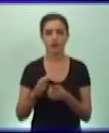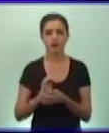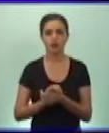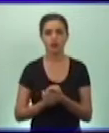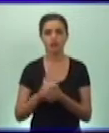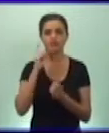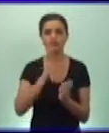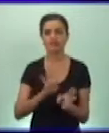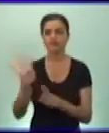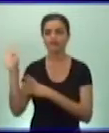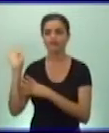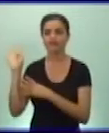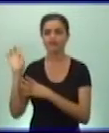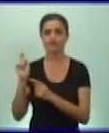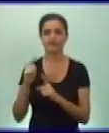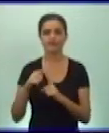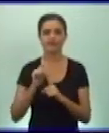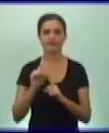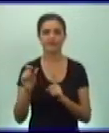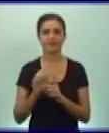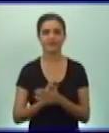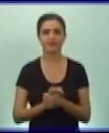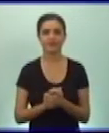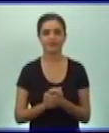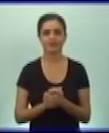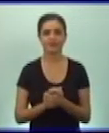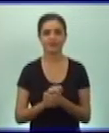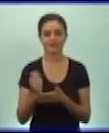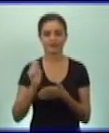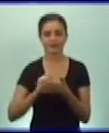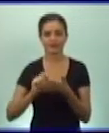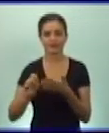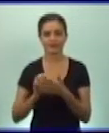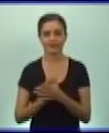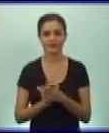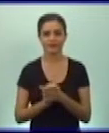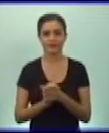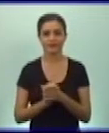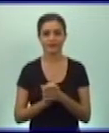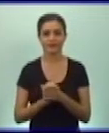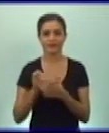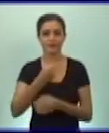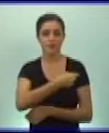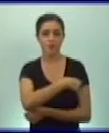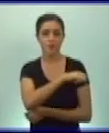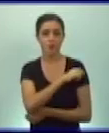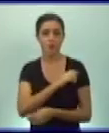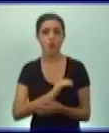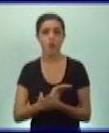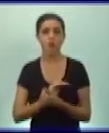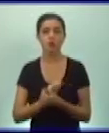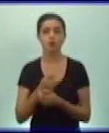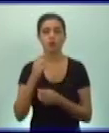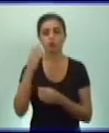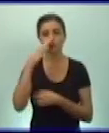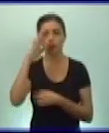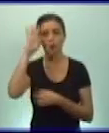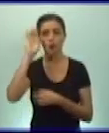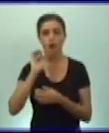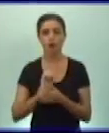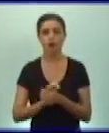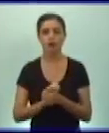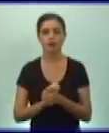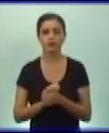a la diapositiva para conocer el asunto y vamos a anotarlo. La población cubana, ese es el asunto de la clase de hoy.